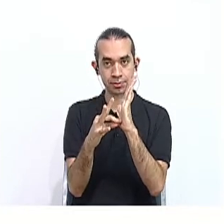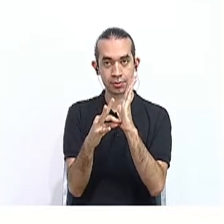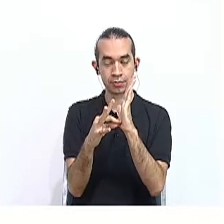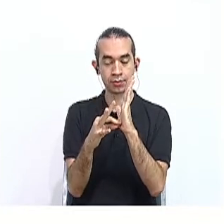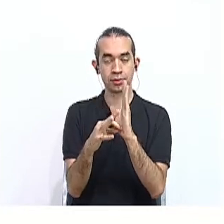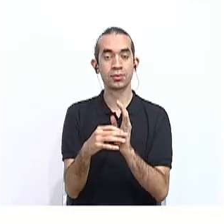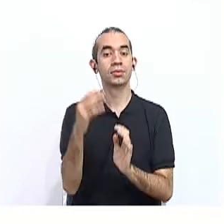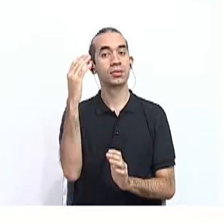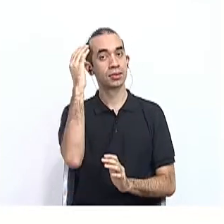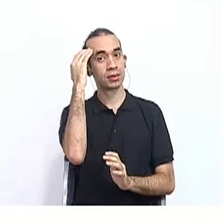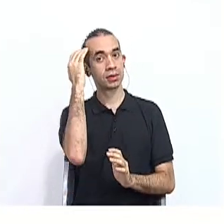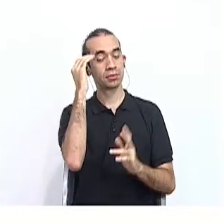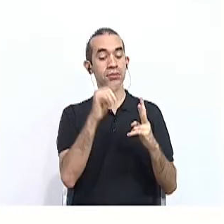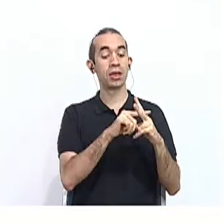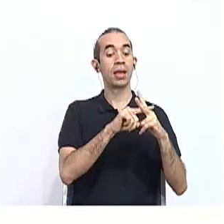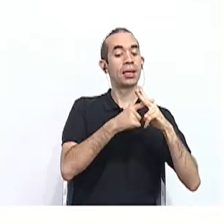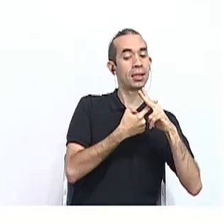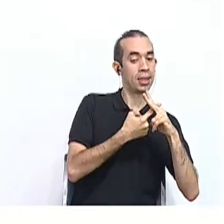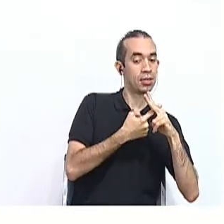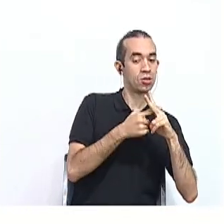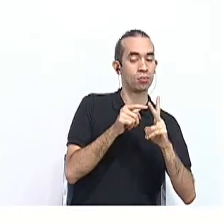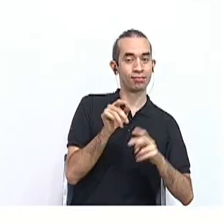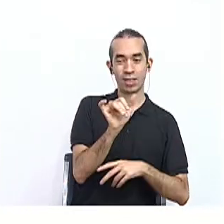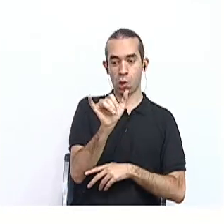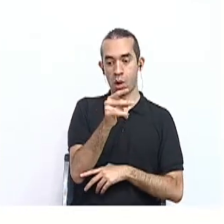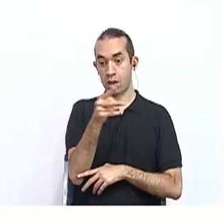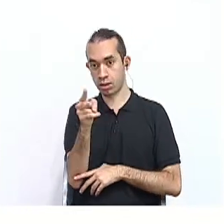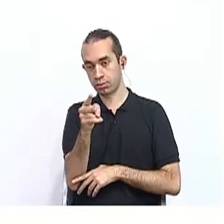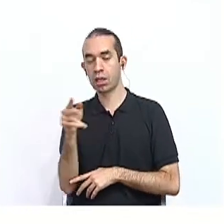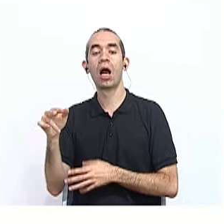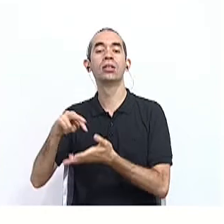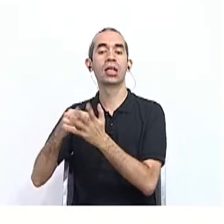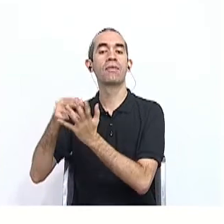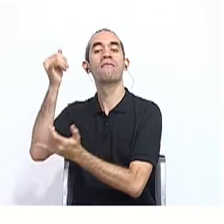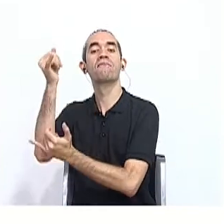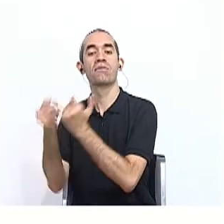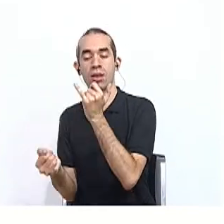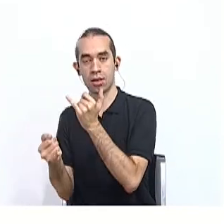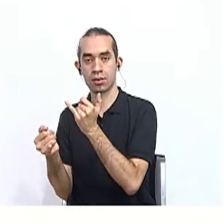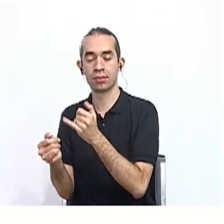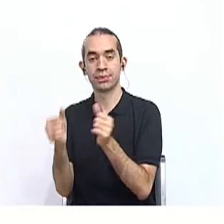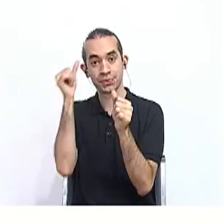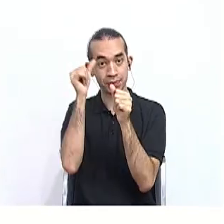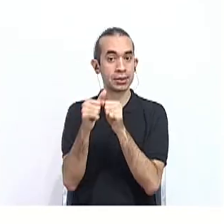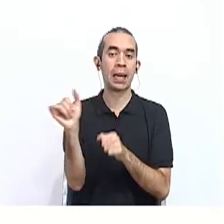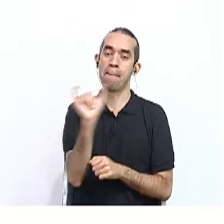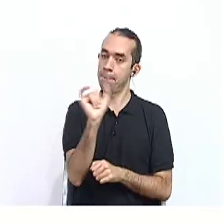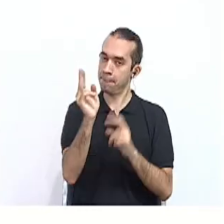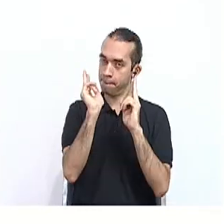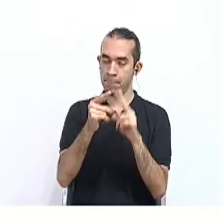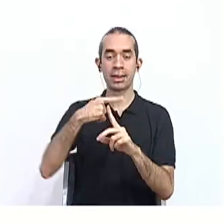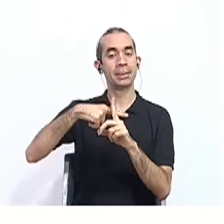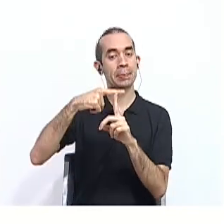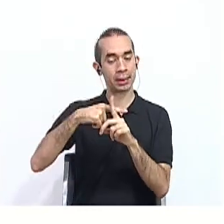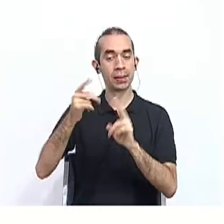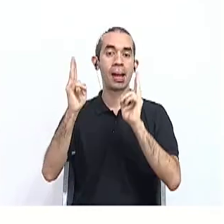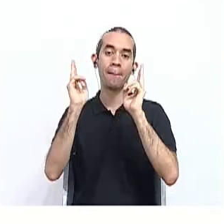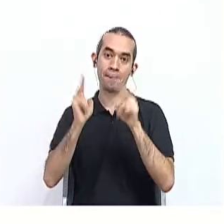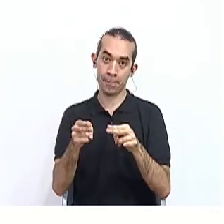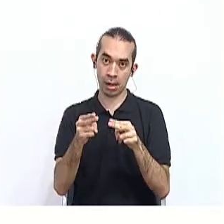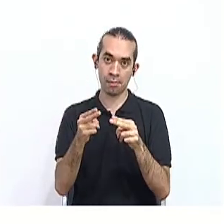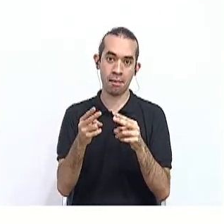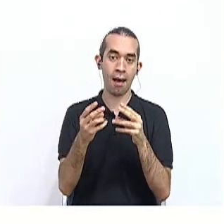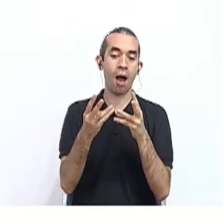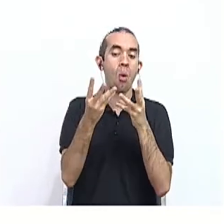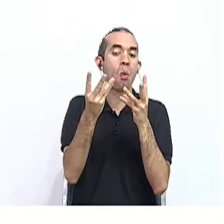condiciones iniciales y después del igual condiciones finales. Recordemos que vamos a mantener la misma temperatura, la misma cantidad de